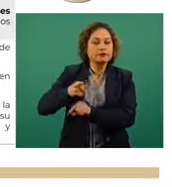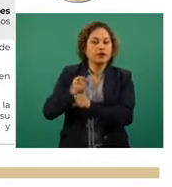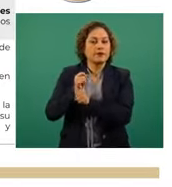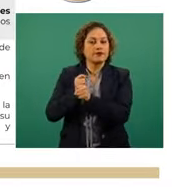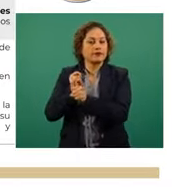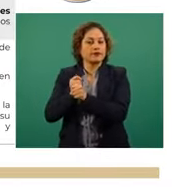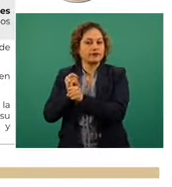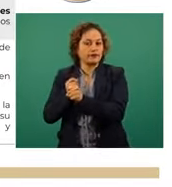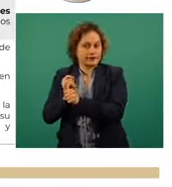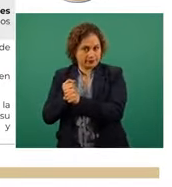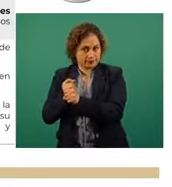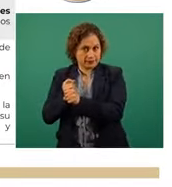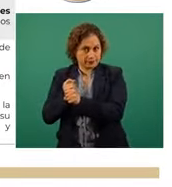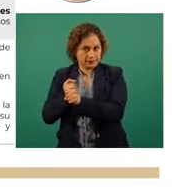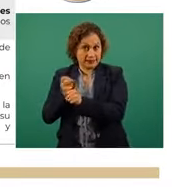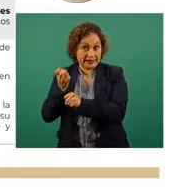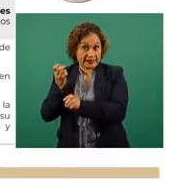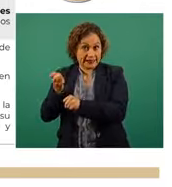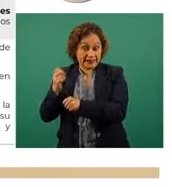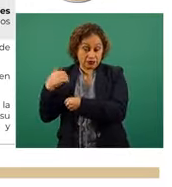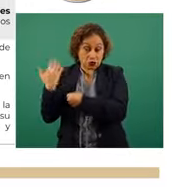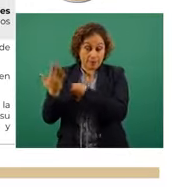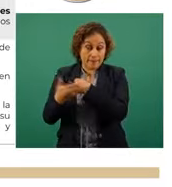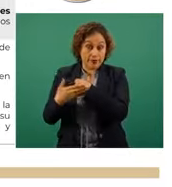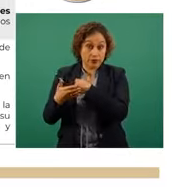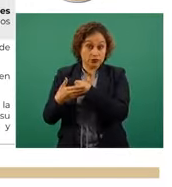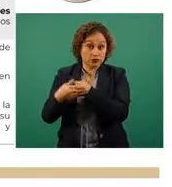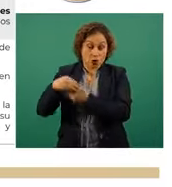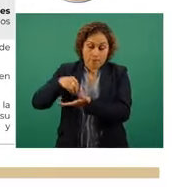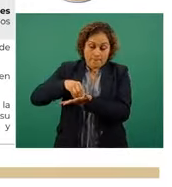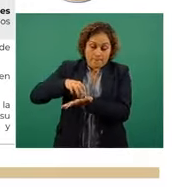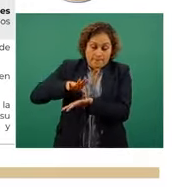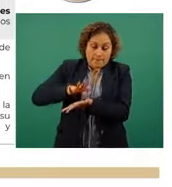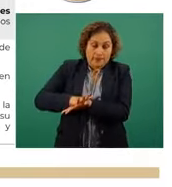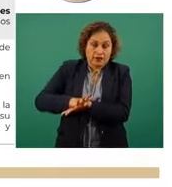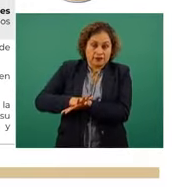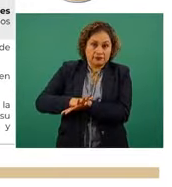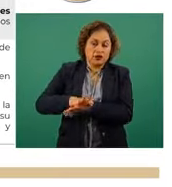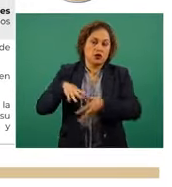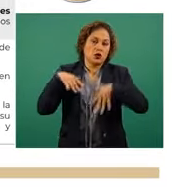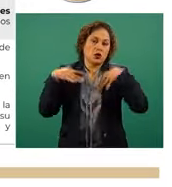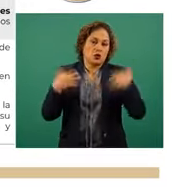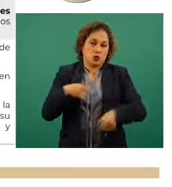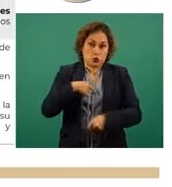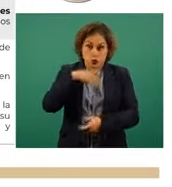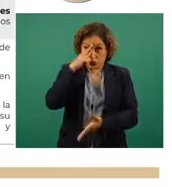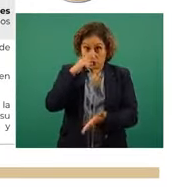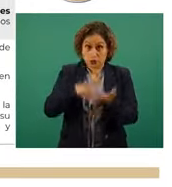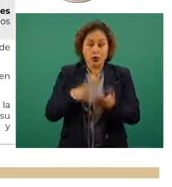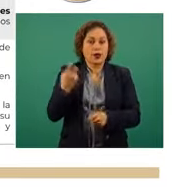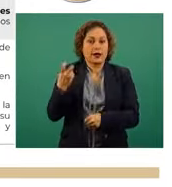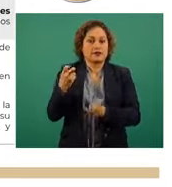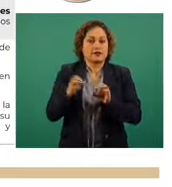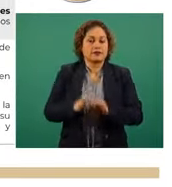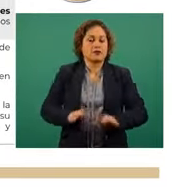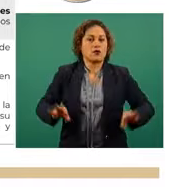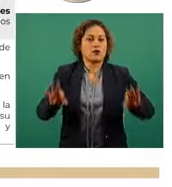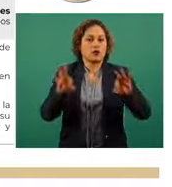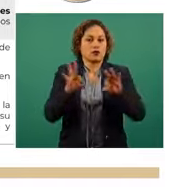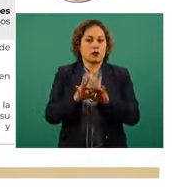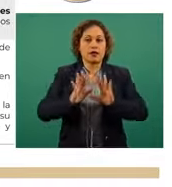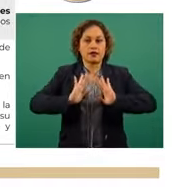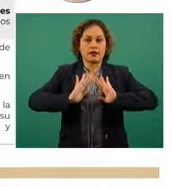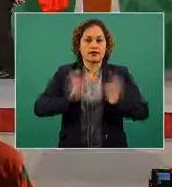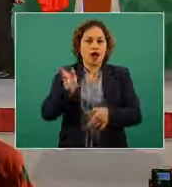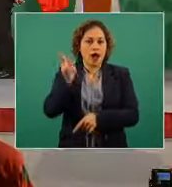ya tienen esta importante, pues yo no diría, pues casi muestra de